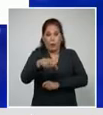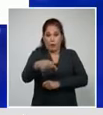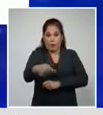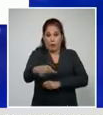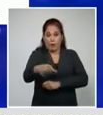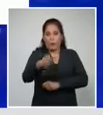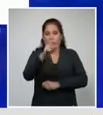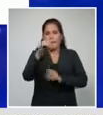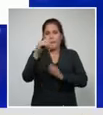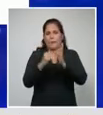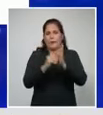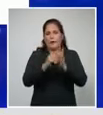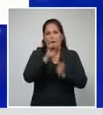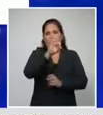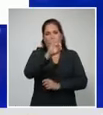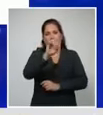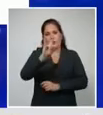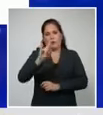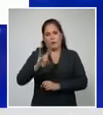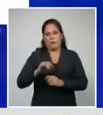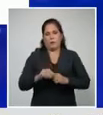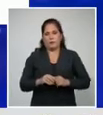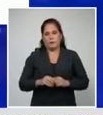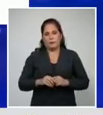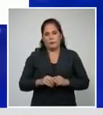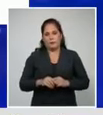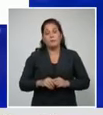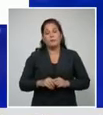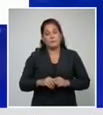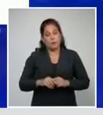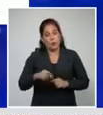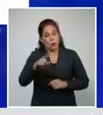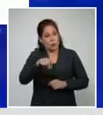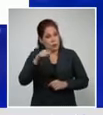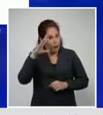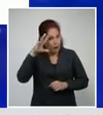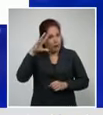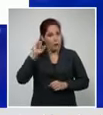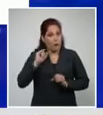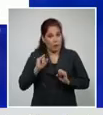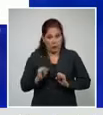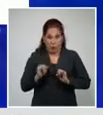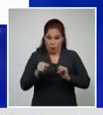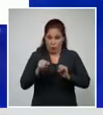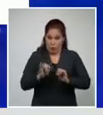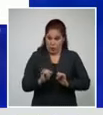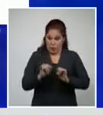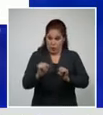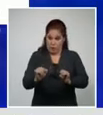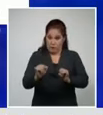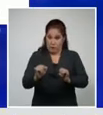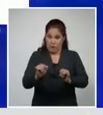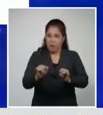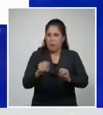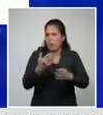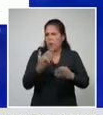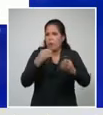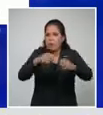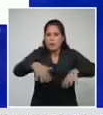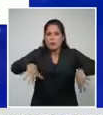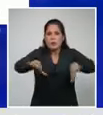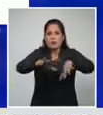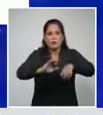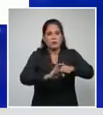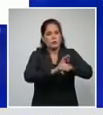de 1.089. Se darán cuenta con esta información de cómo tenemos que